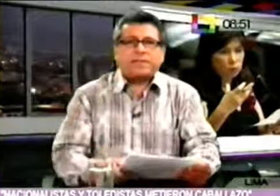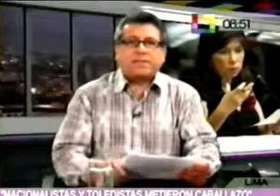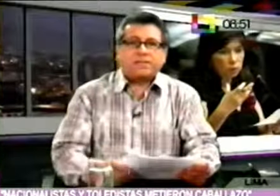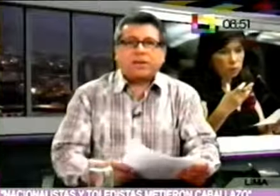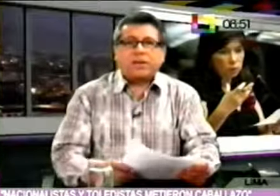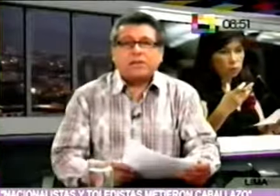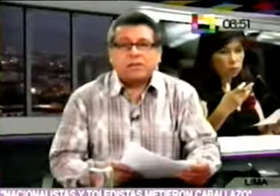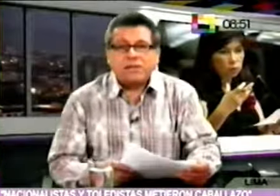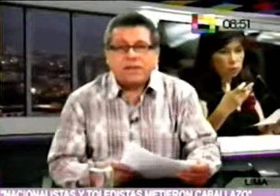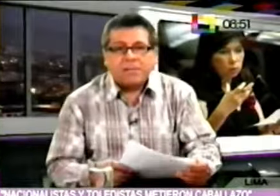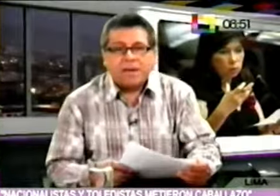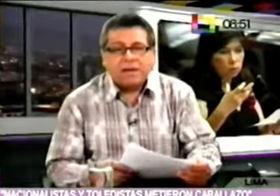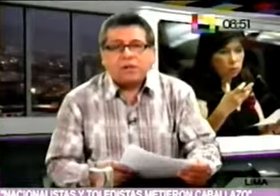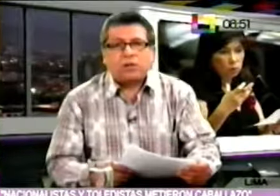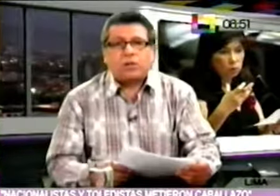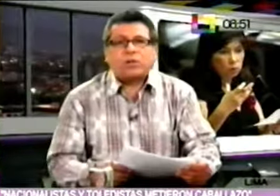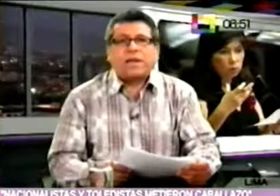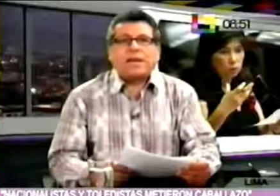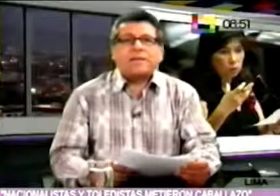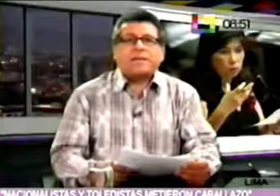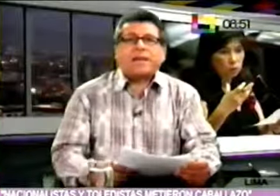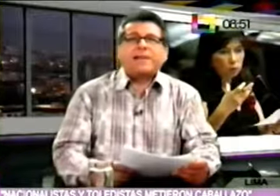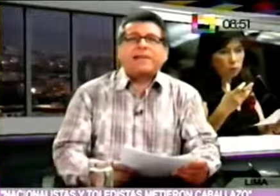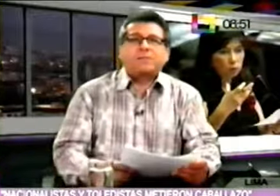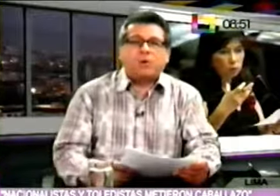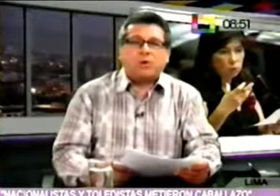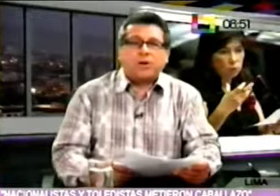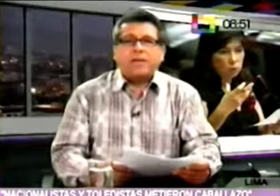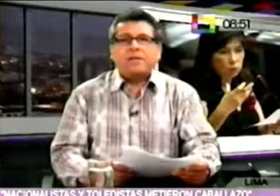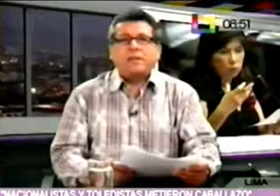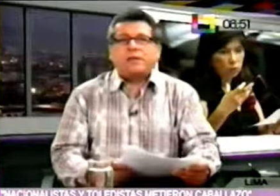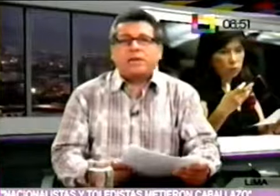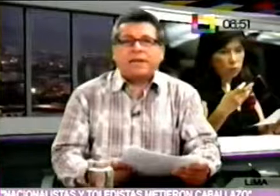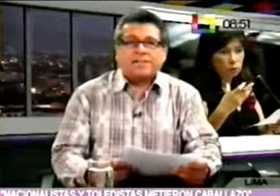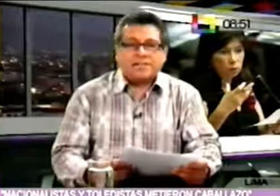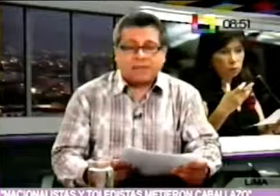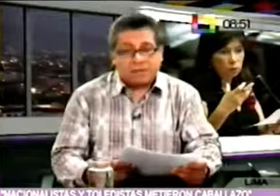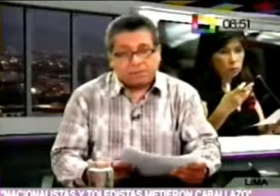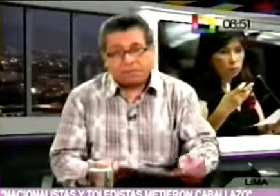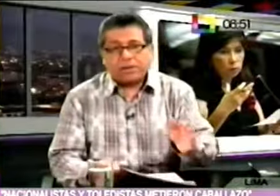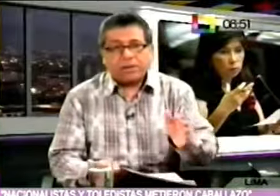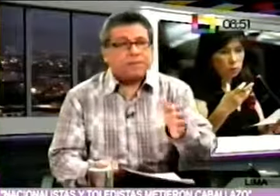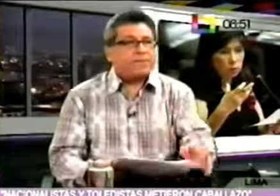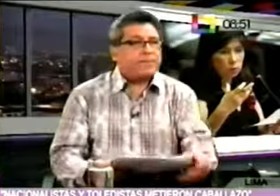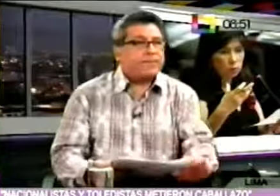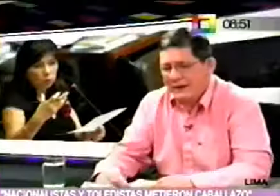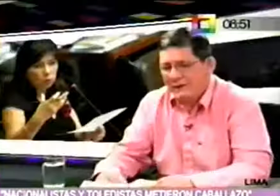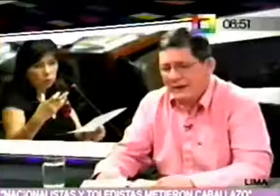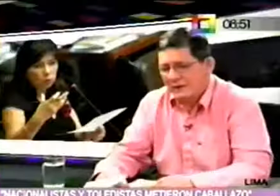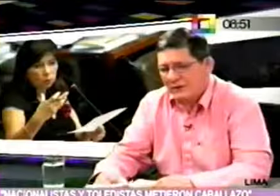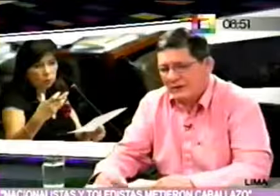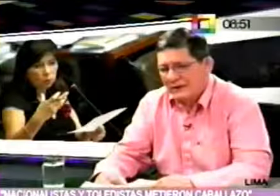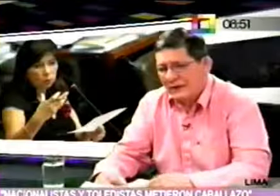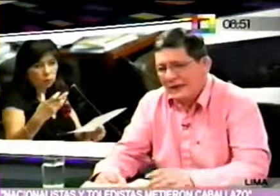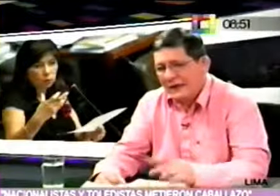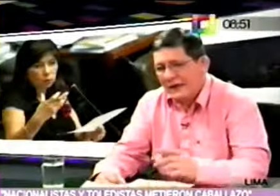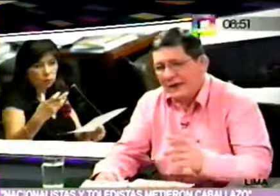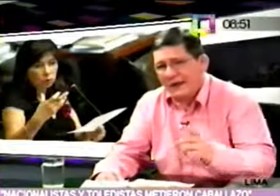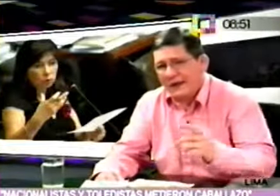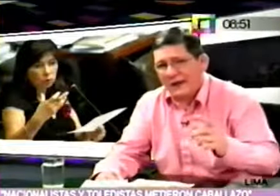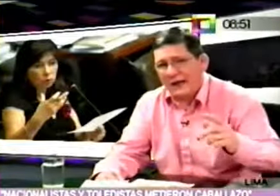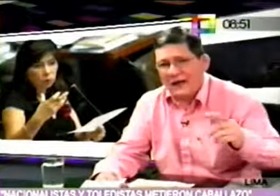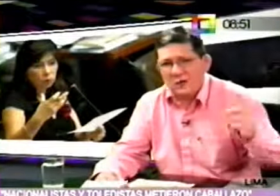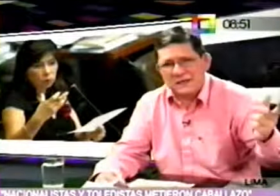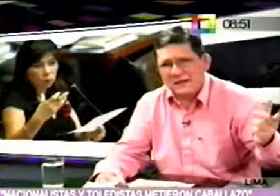ideas políticas de esta señora. Eso se llama totalitarismo, intolerancia. ¿Y sabes tú qué lograr, Víctor? De